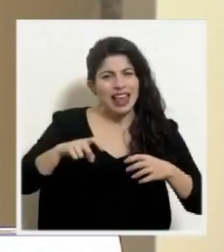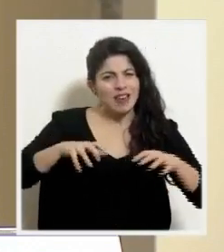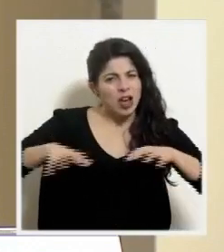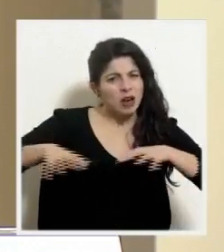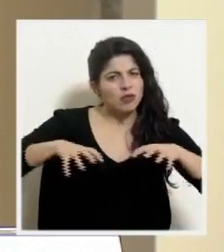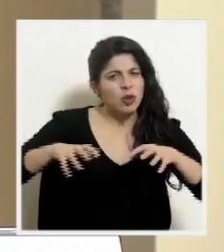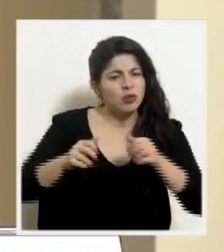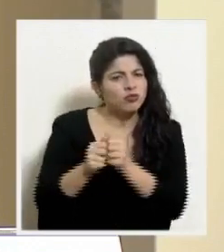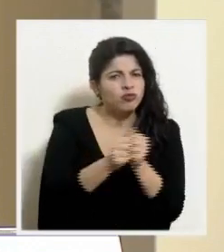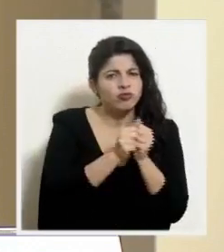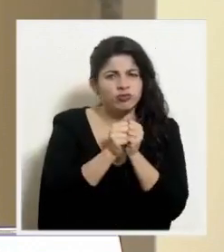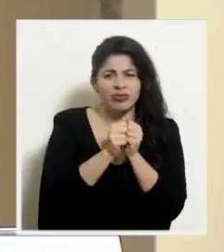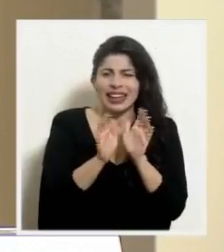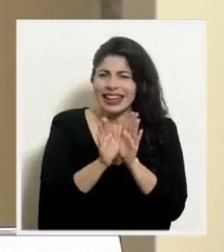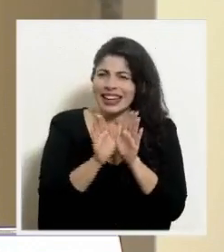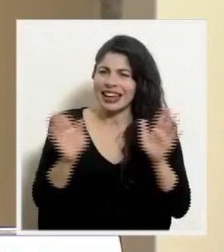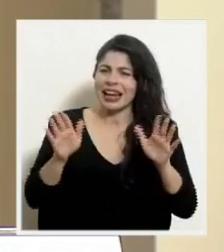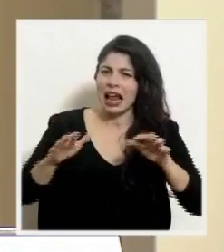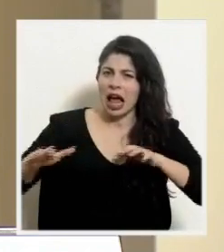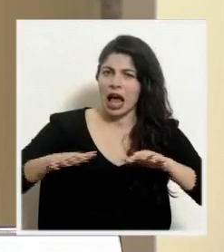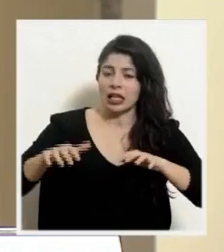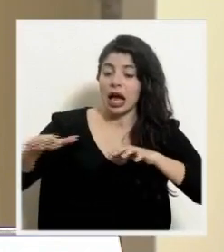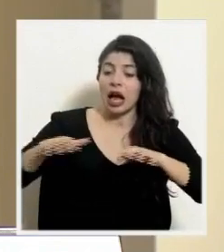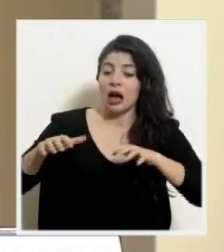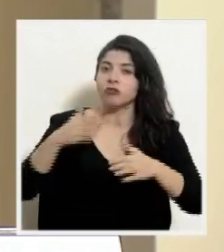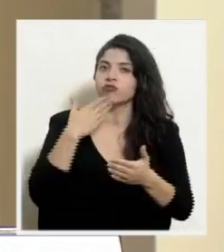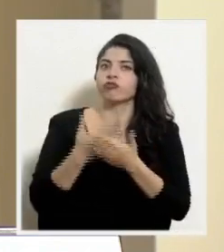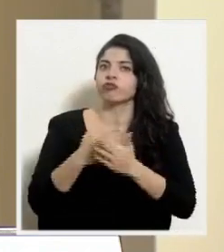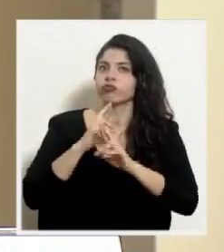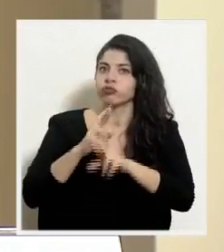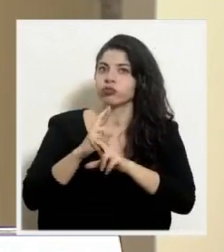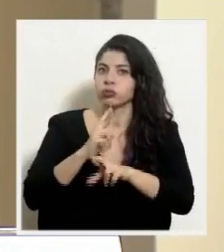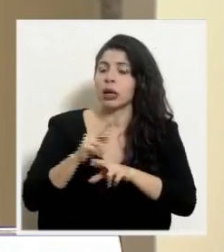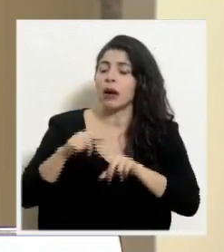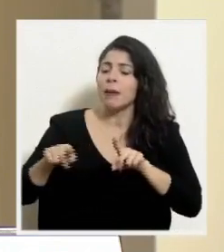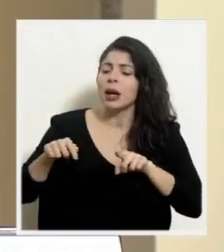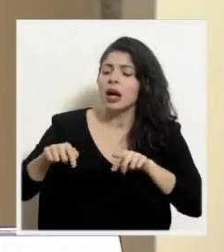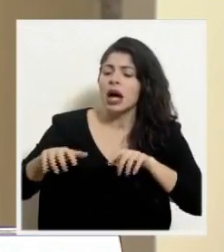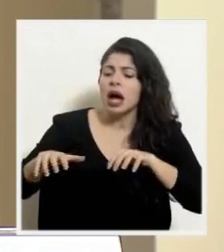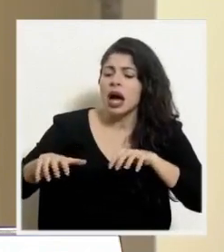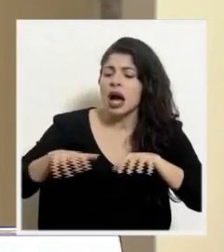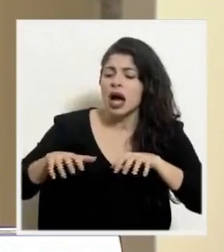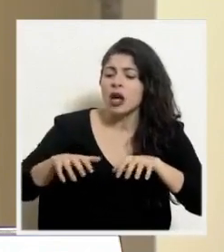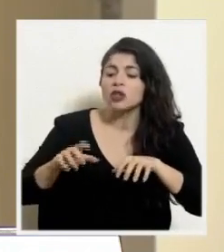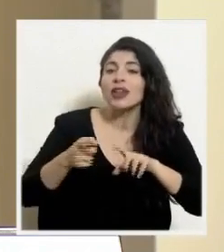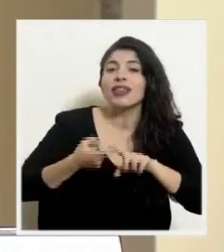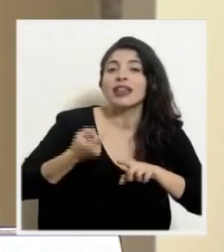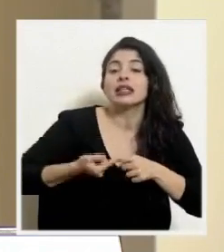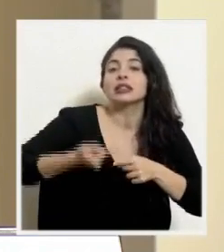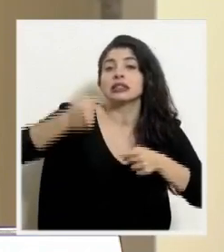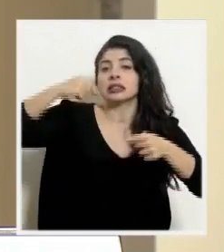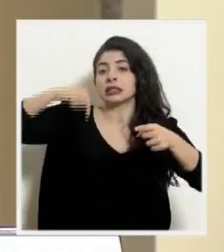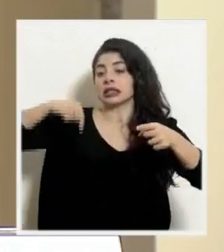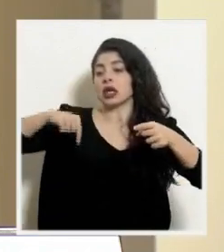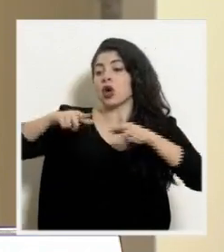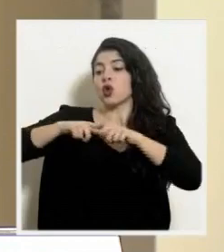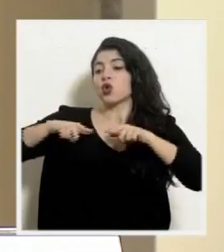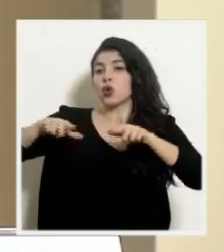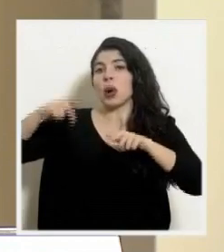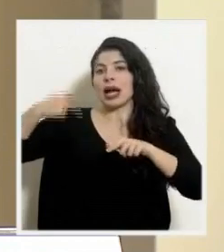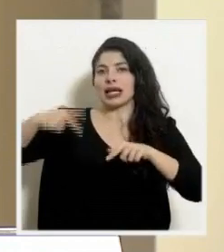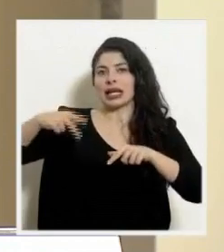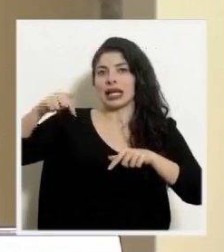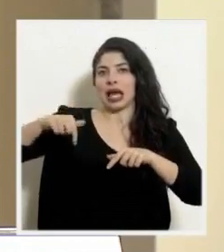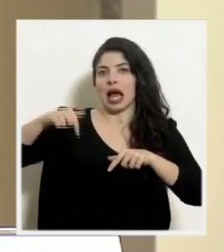integrales y que sean efectivas, pero tomadas desde donde se origina el riesgo, desde el